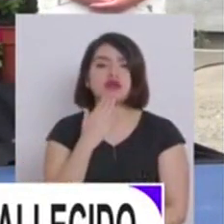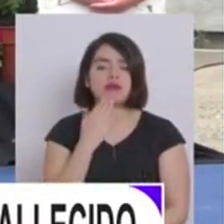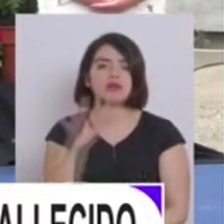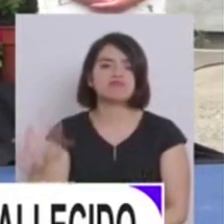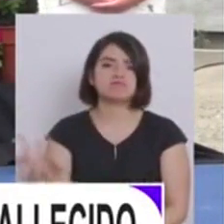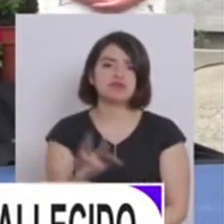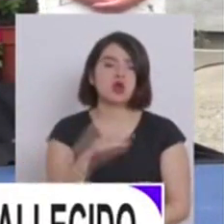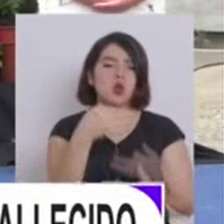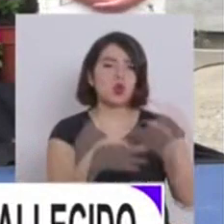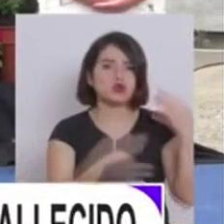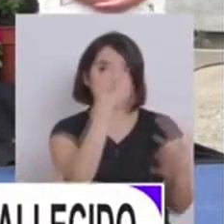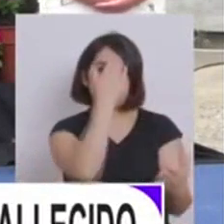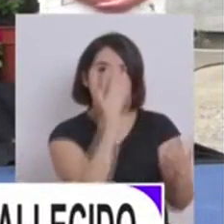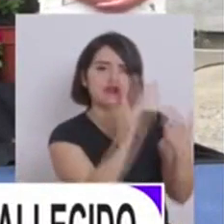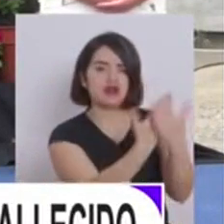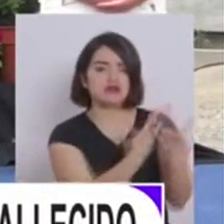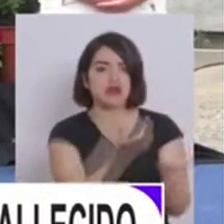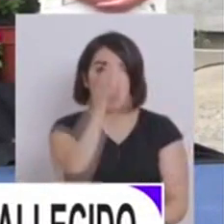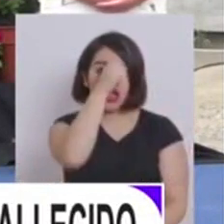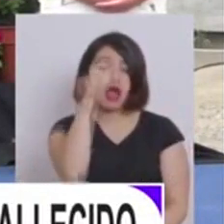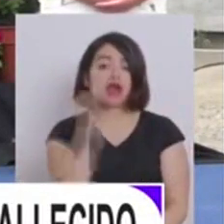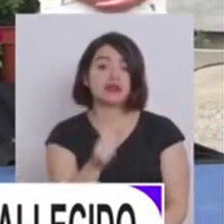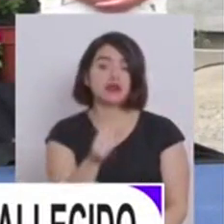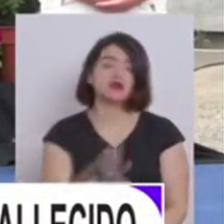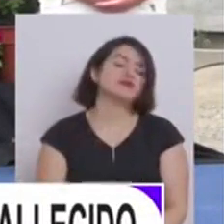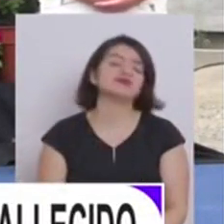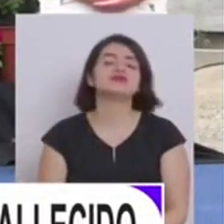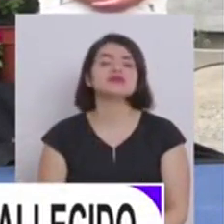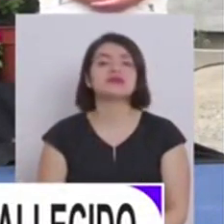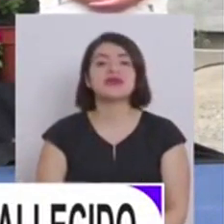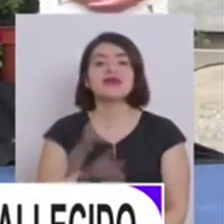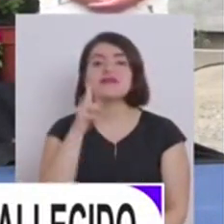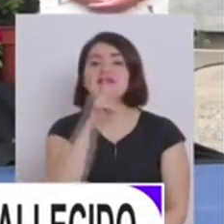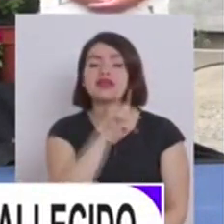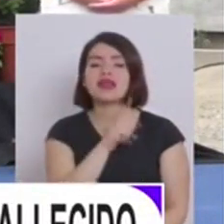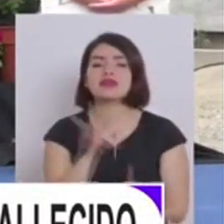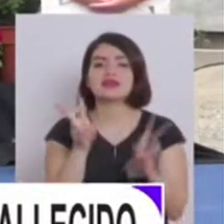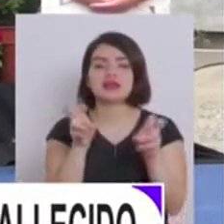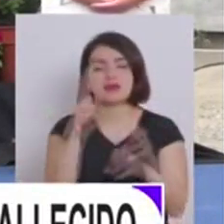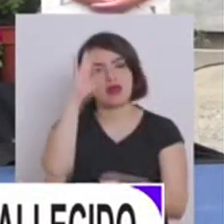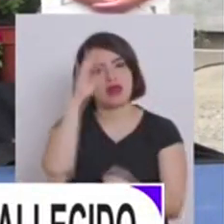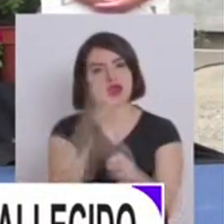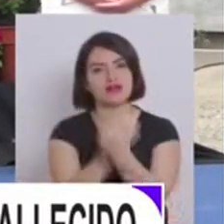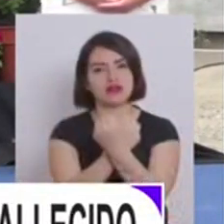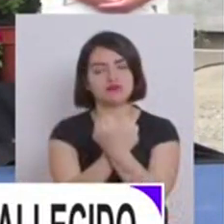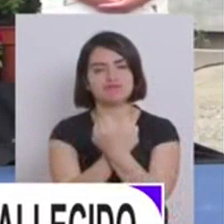y reciban la sanción que se merece. Y finalmente, una palabra respecto de Carabineros.